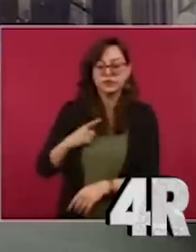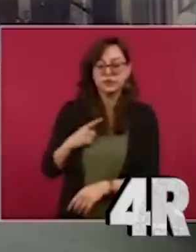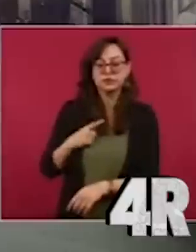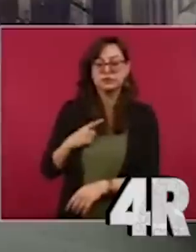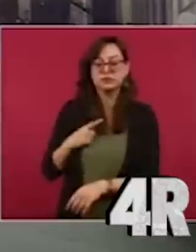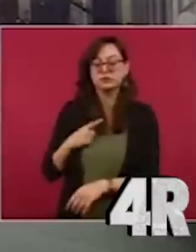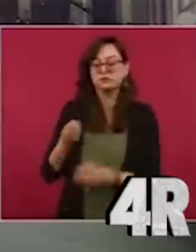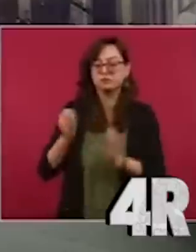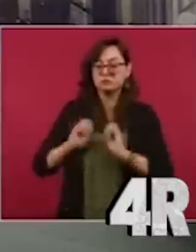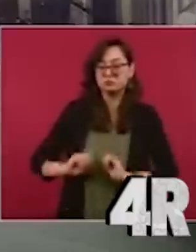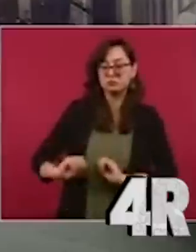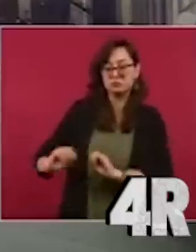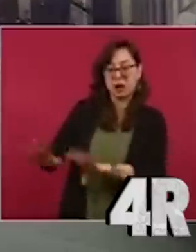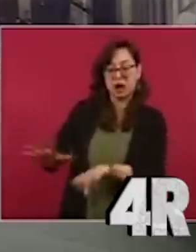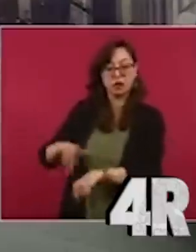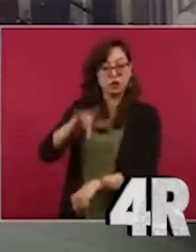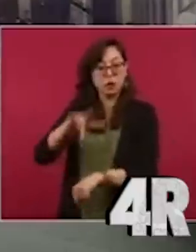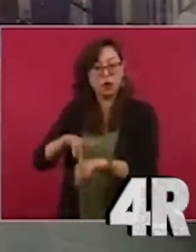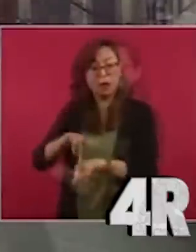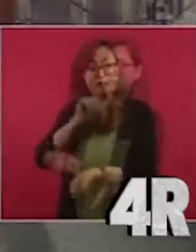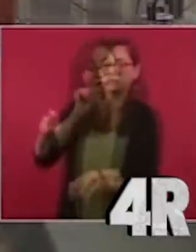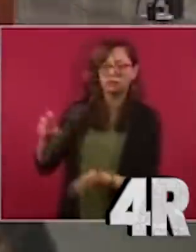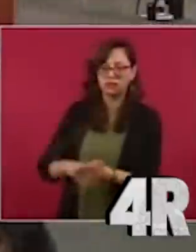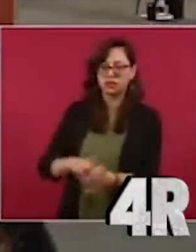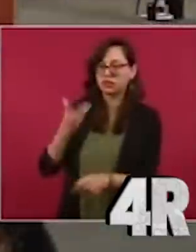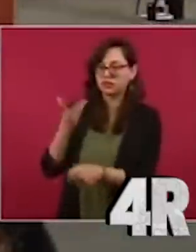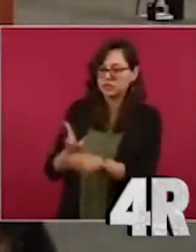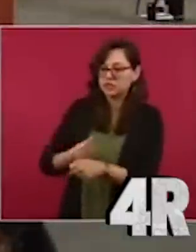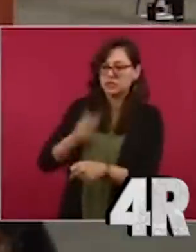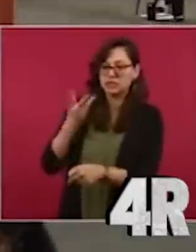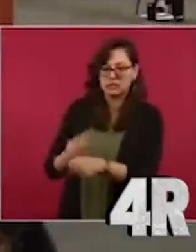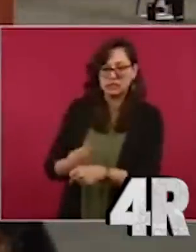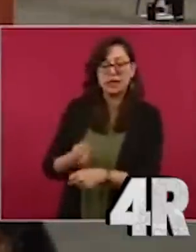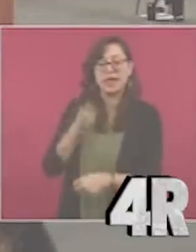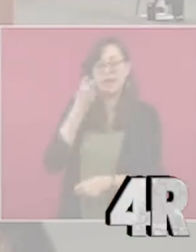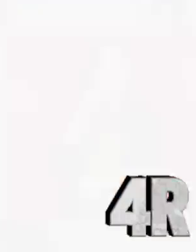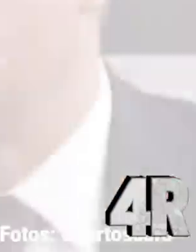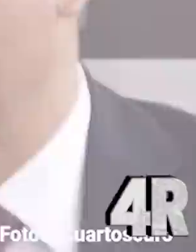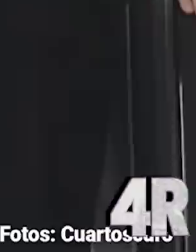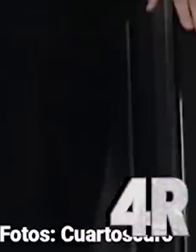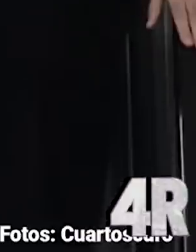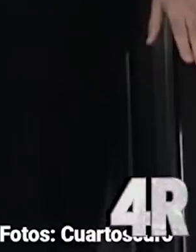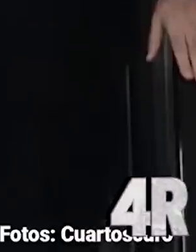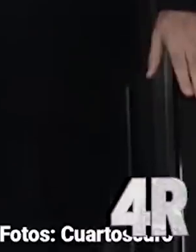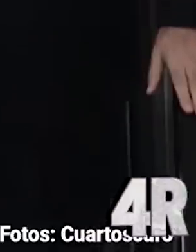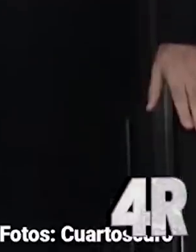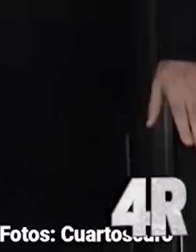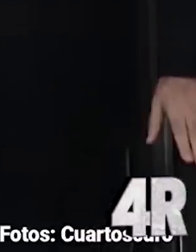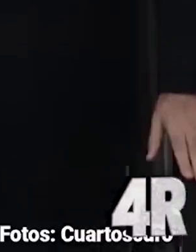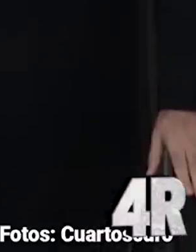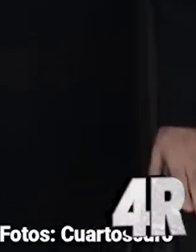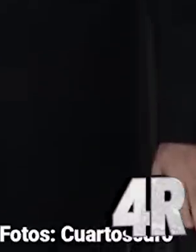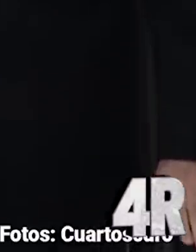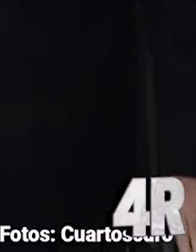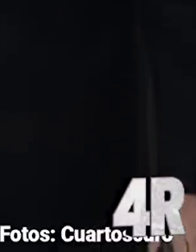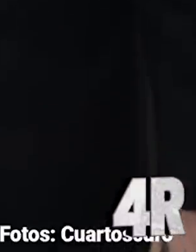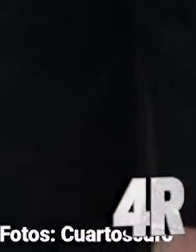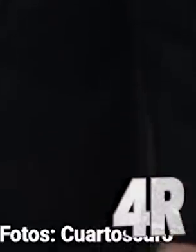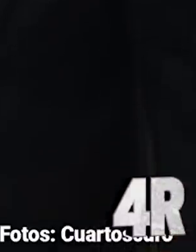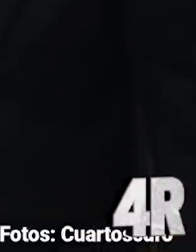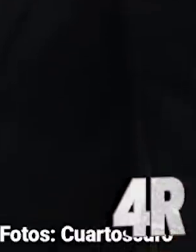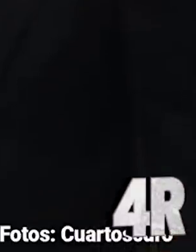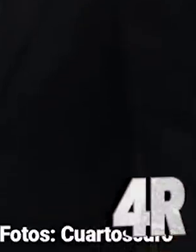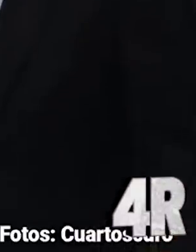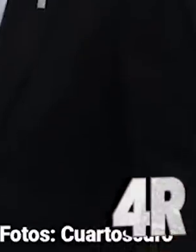se purifique la vida pública. Esa es la transformación. Y pues sí, ciudadanos, así como dice el presidente